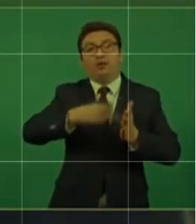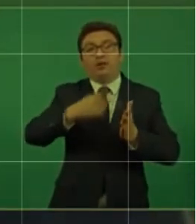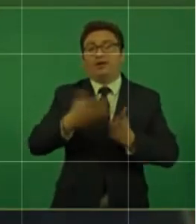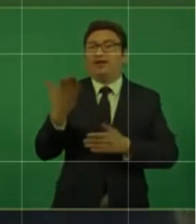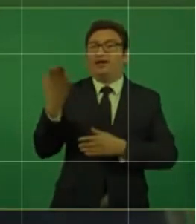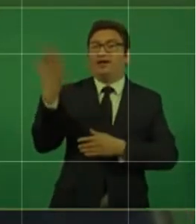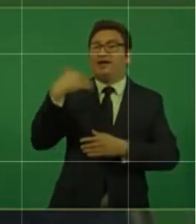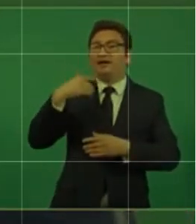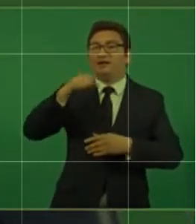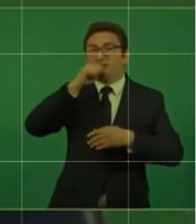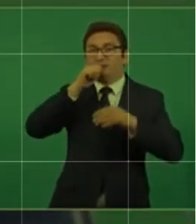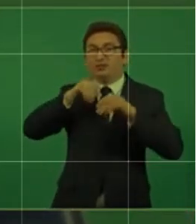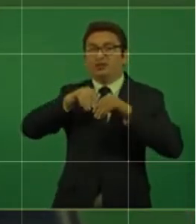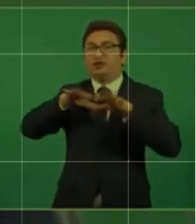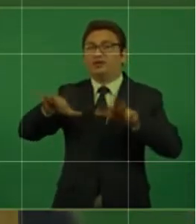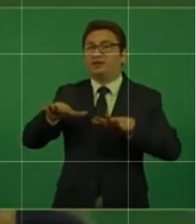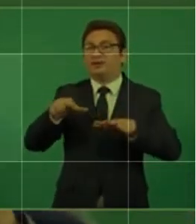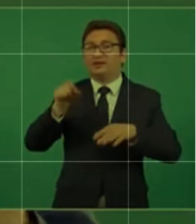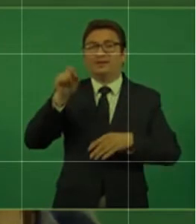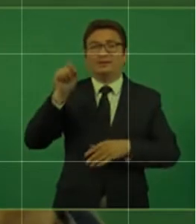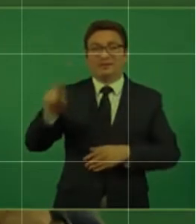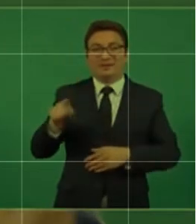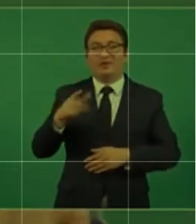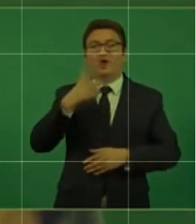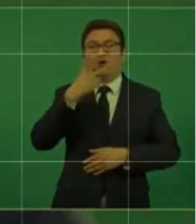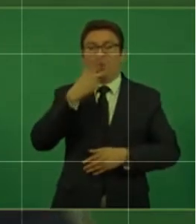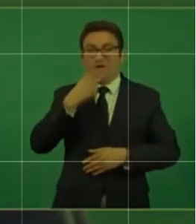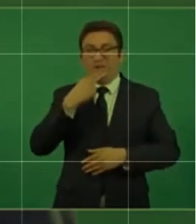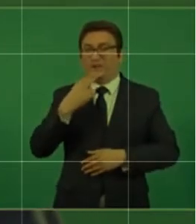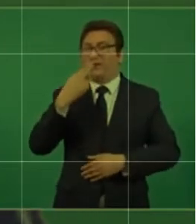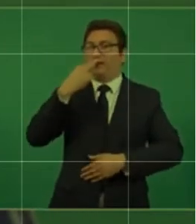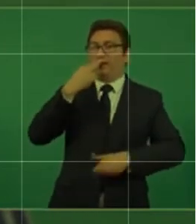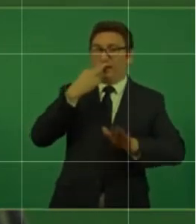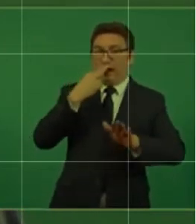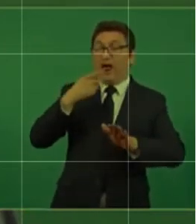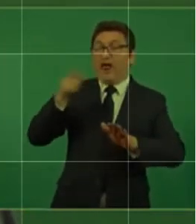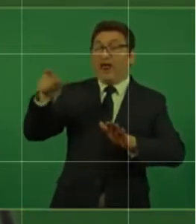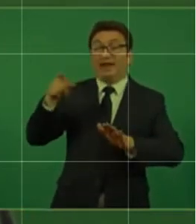de Hitler, puede convertirse en verdad.